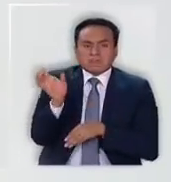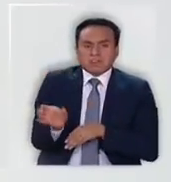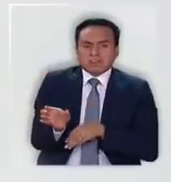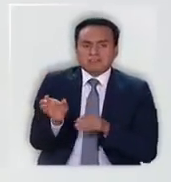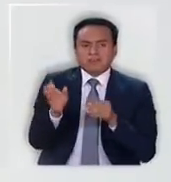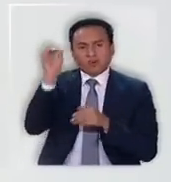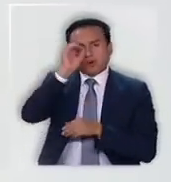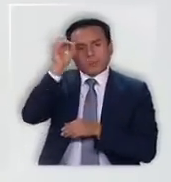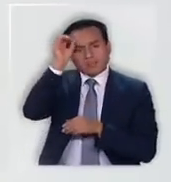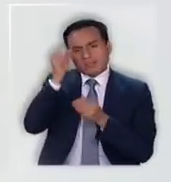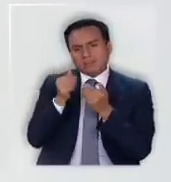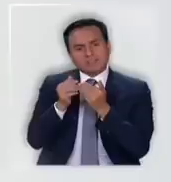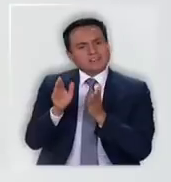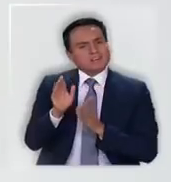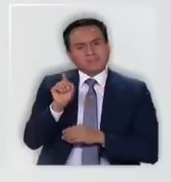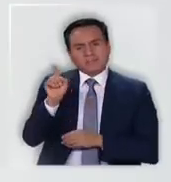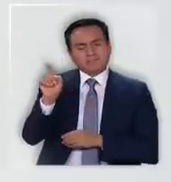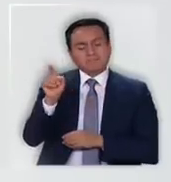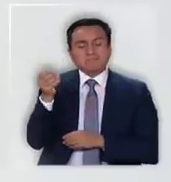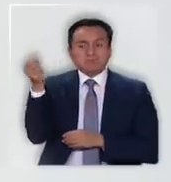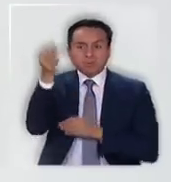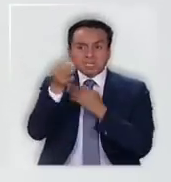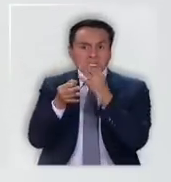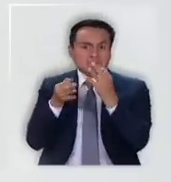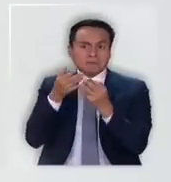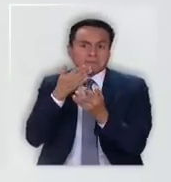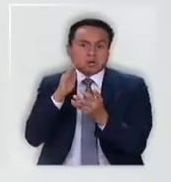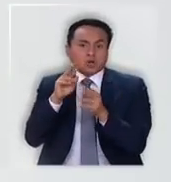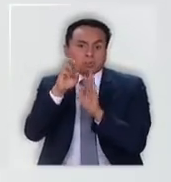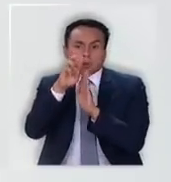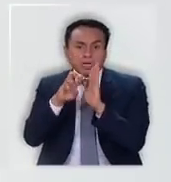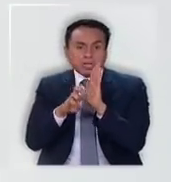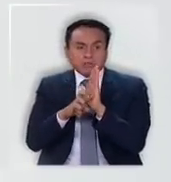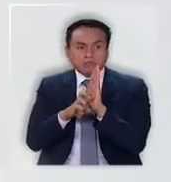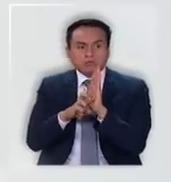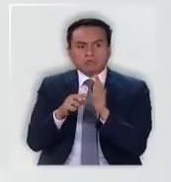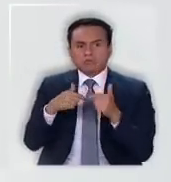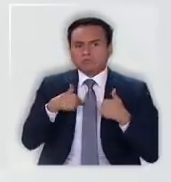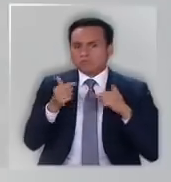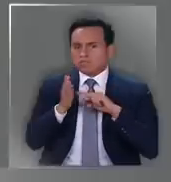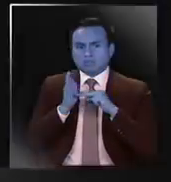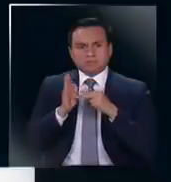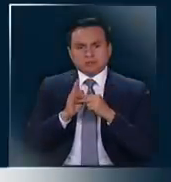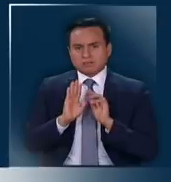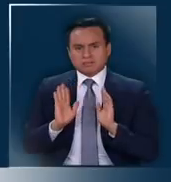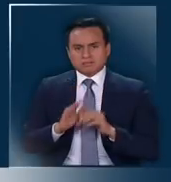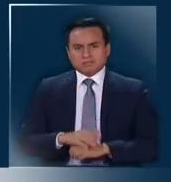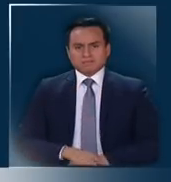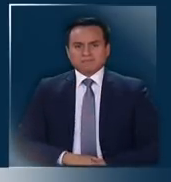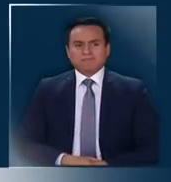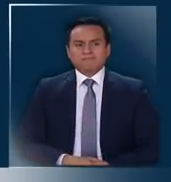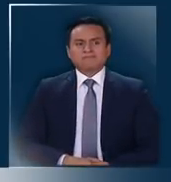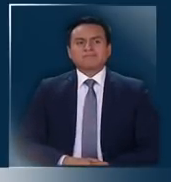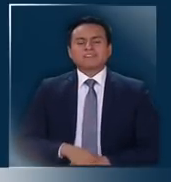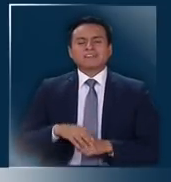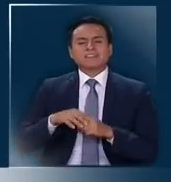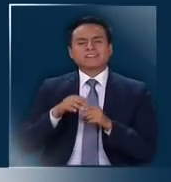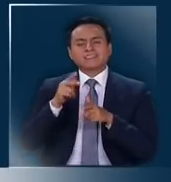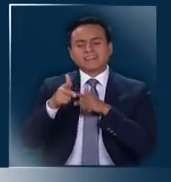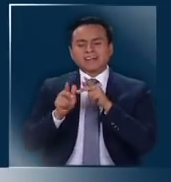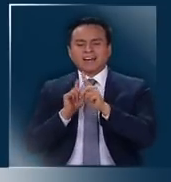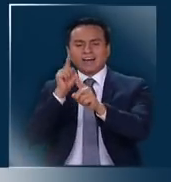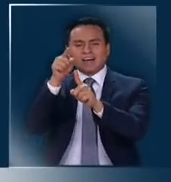de opinar y de sugerir cuáles son los mejores proyectos. No tengo ningún problema con eso. El tren al